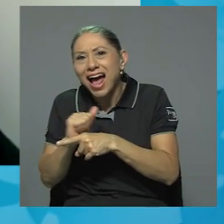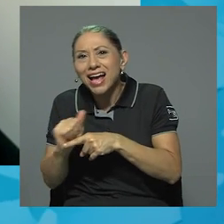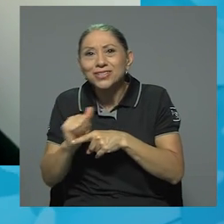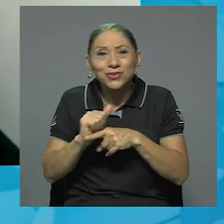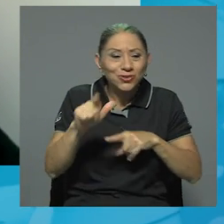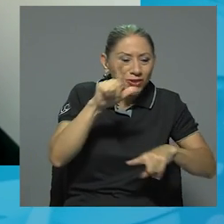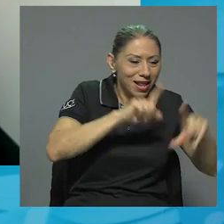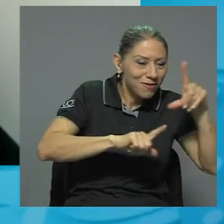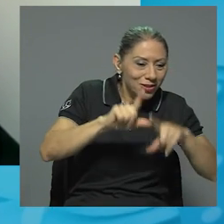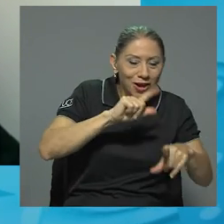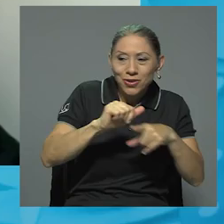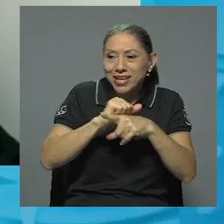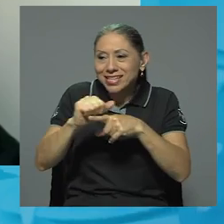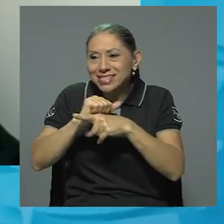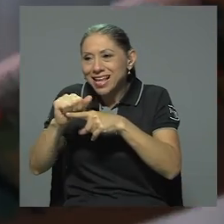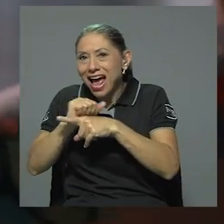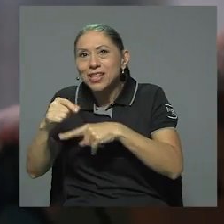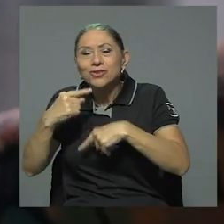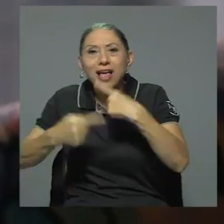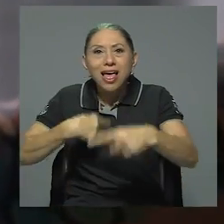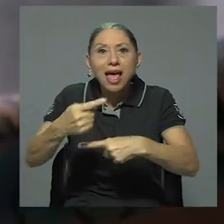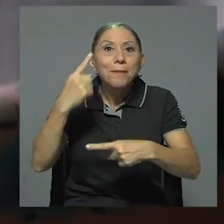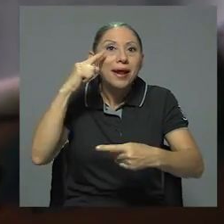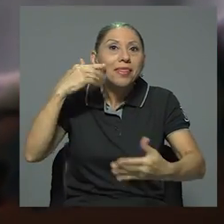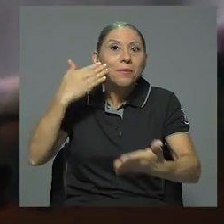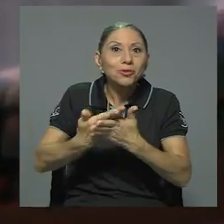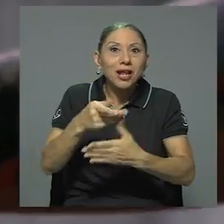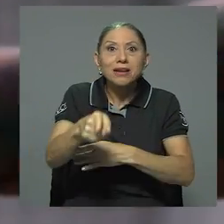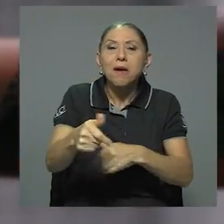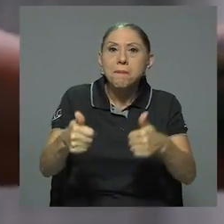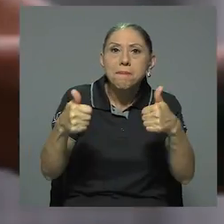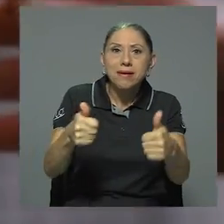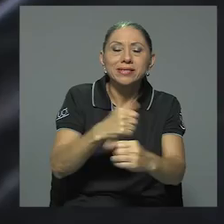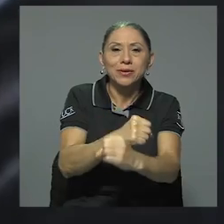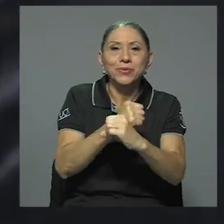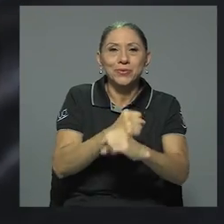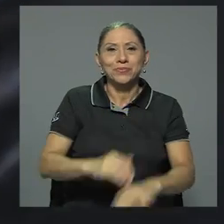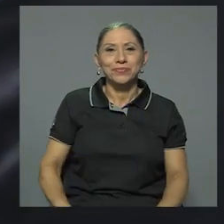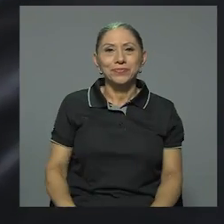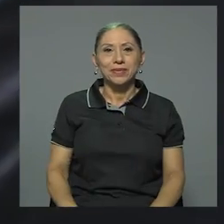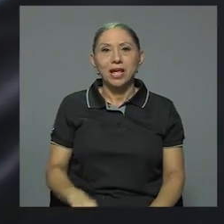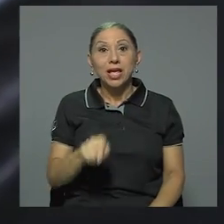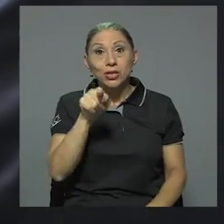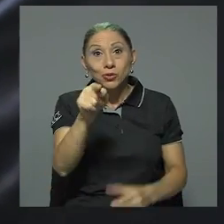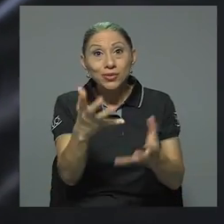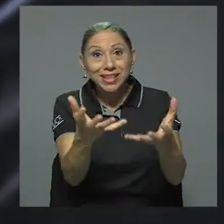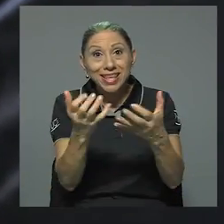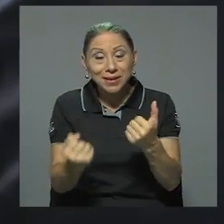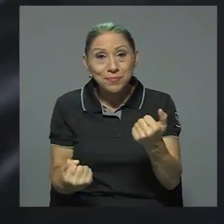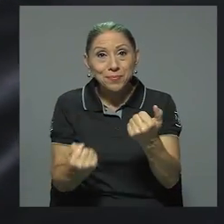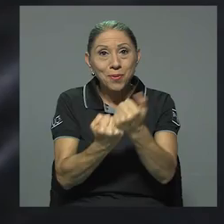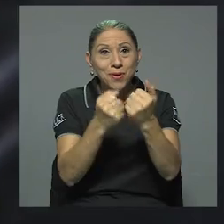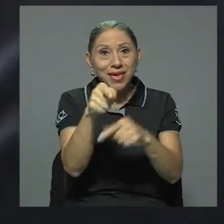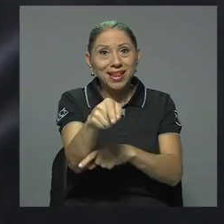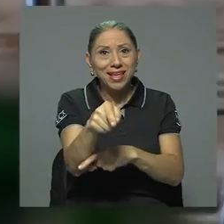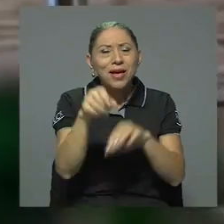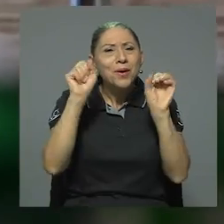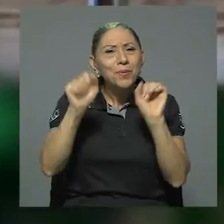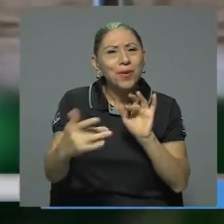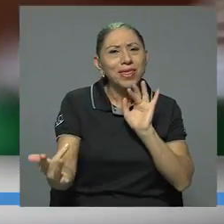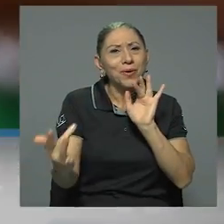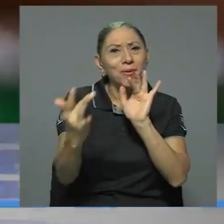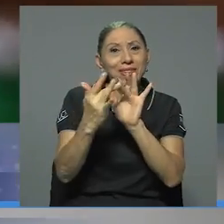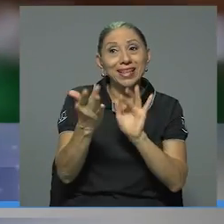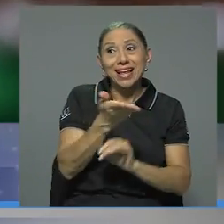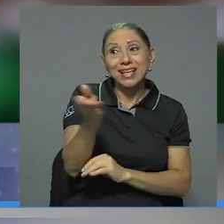vitro y ensayos biológicos que hay que hacer para demostrar que el producto es eficaz y es seguro. Si usted desea apoyar esta iniciativa, puede